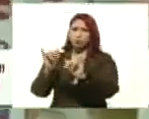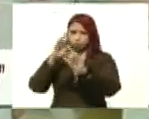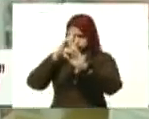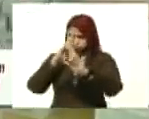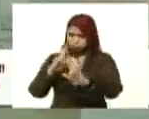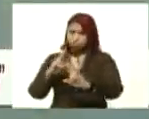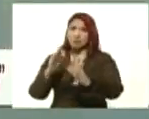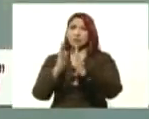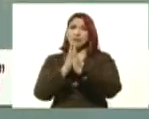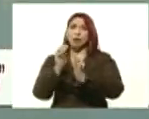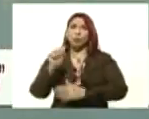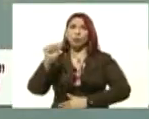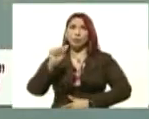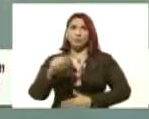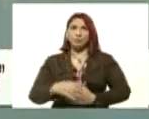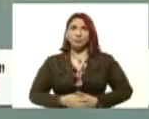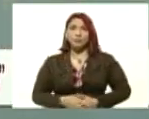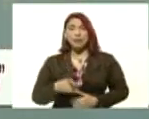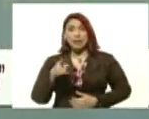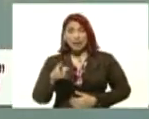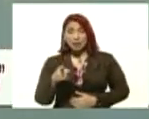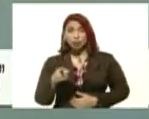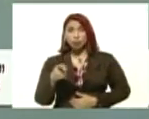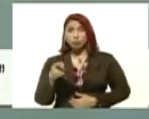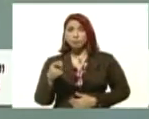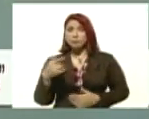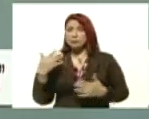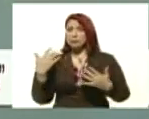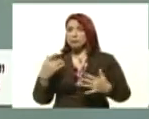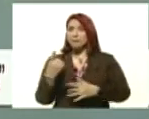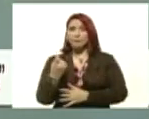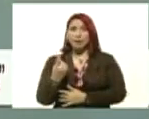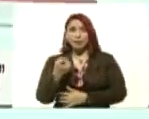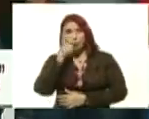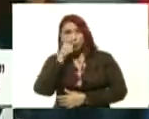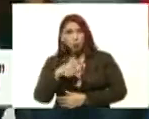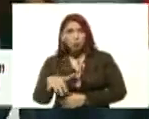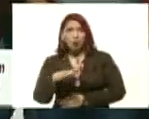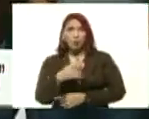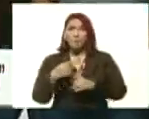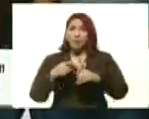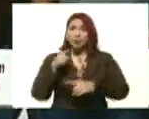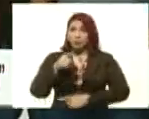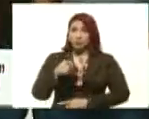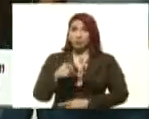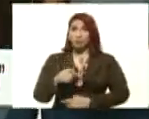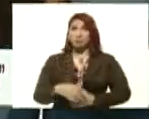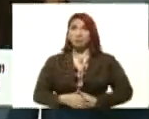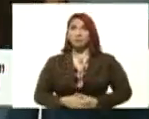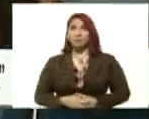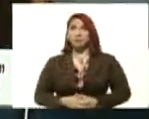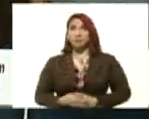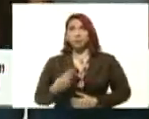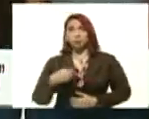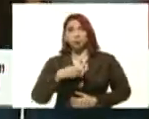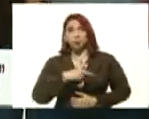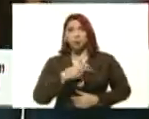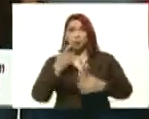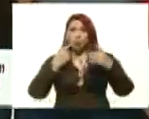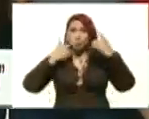San Agustín. Esto es una deuda, presidente, de nuestro pueblo, pero es una deuda de nuestro